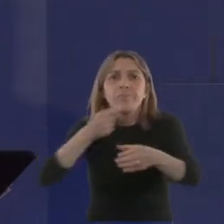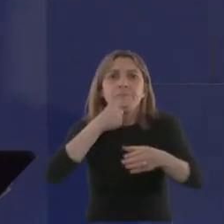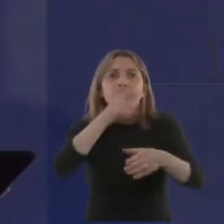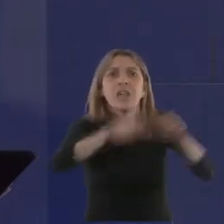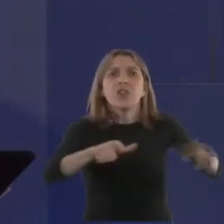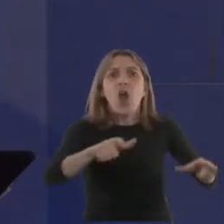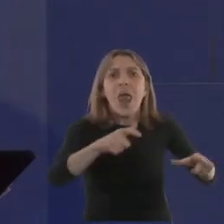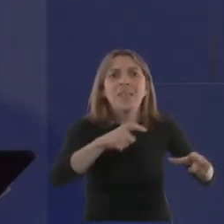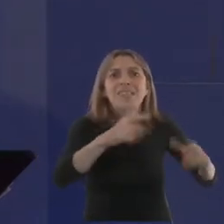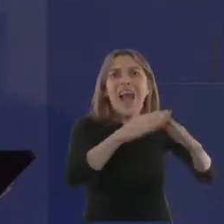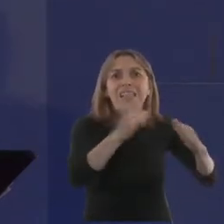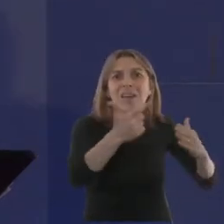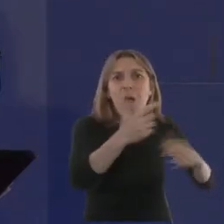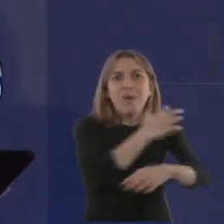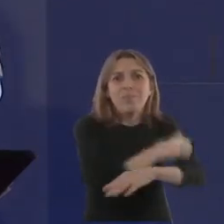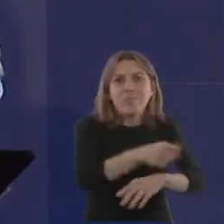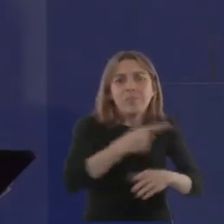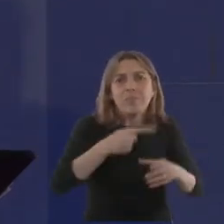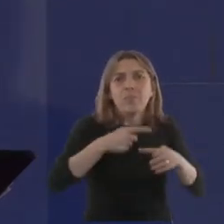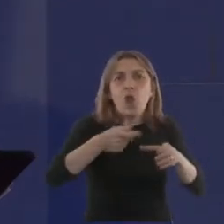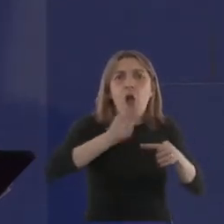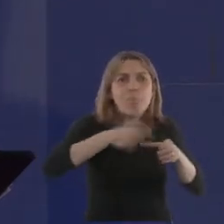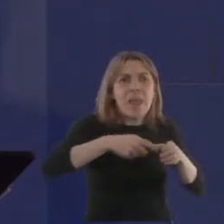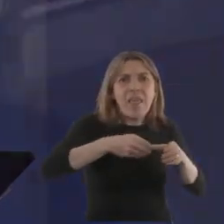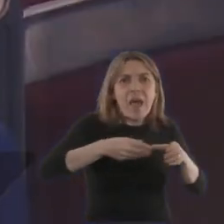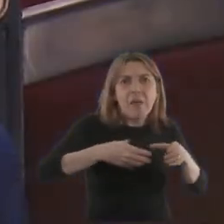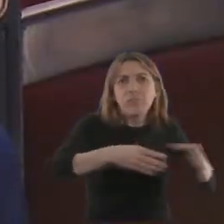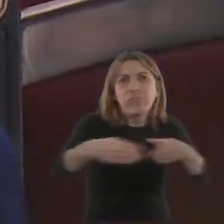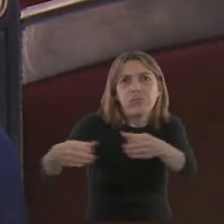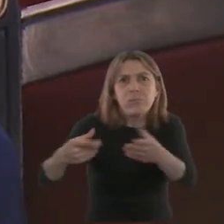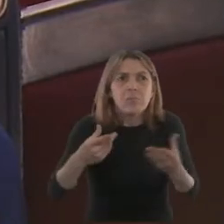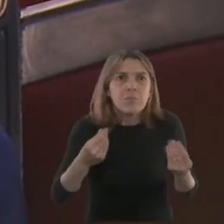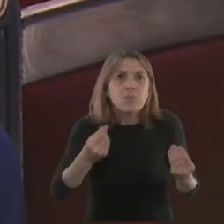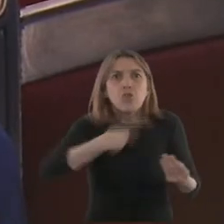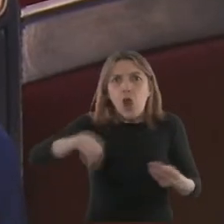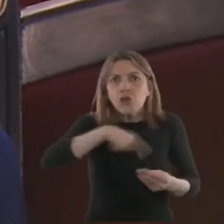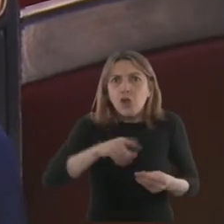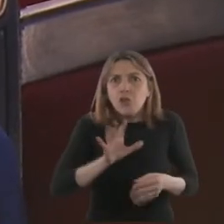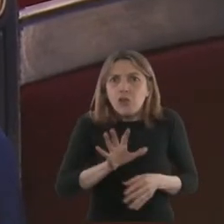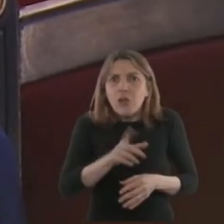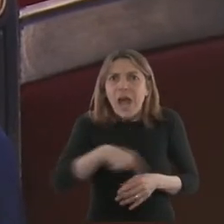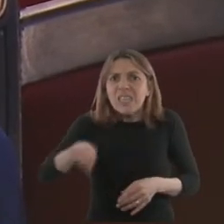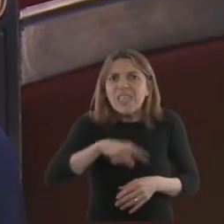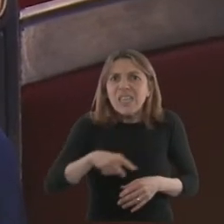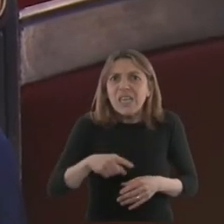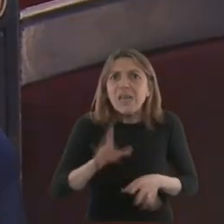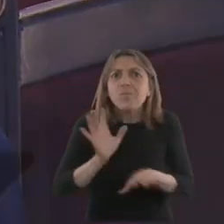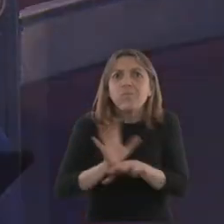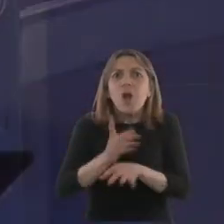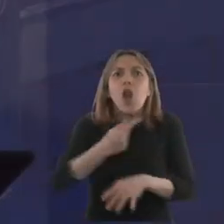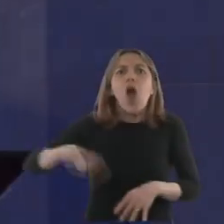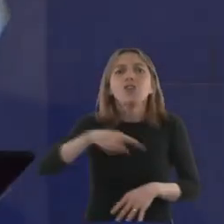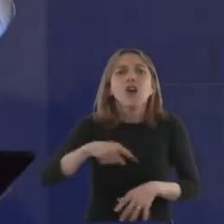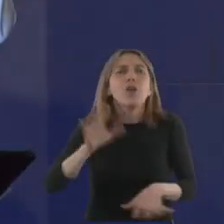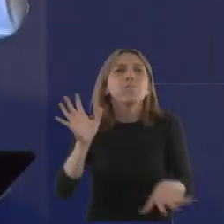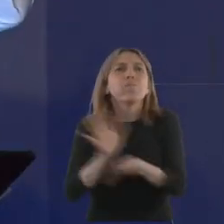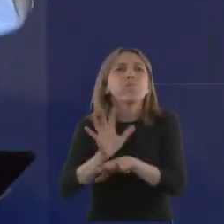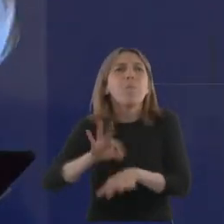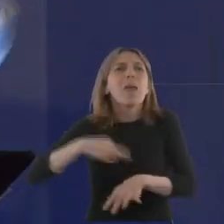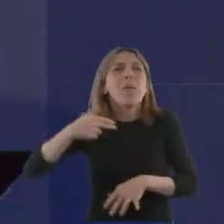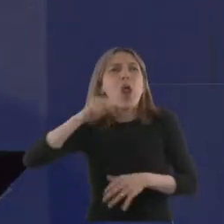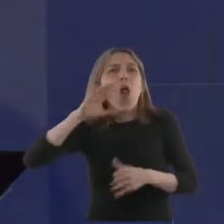calle. Porque en definitiva, eso somos. Somos los premios Nobel, somos los